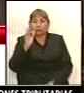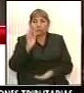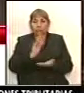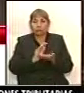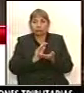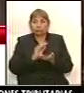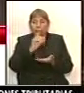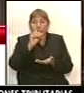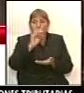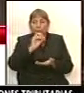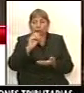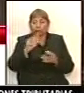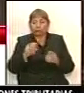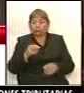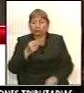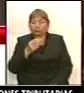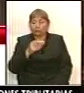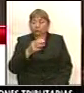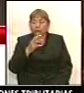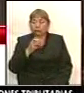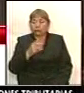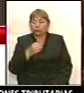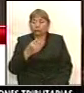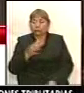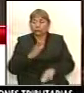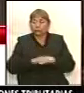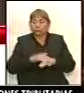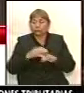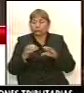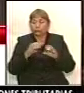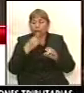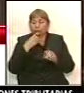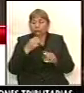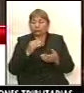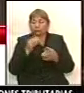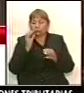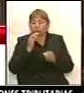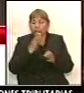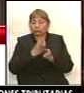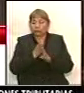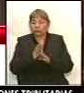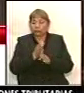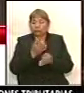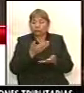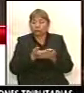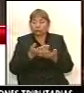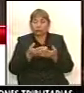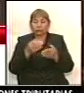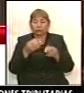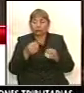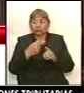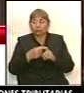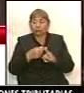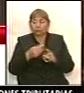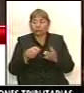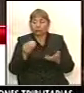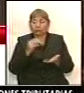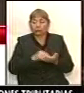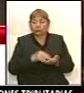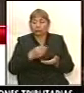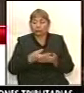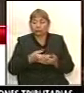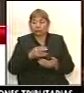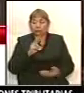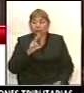una hectárea que es de 12.500. Sobre ello, considero también que es correcto en parte, pero también es factible establecer un monto de